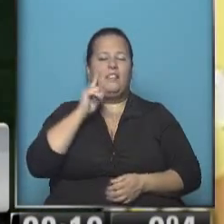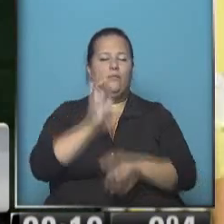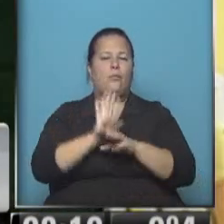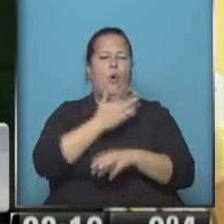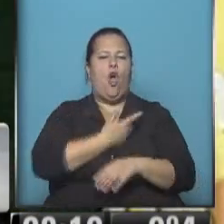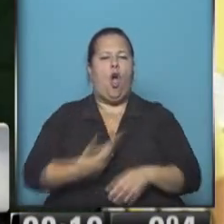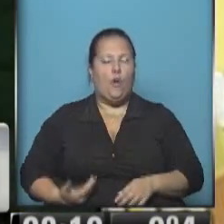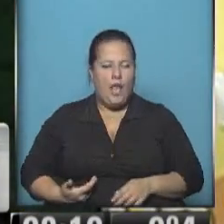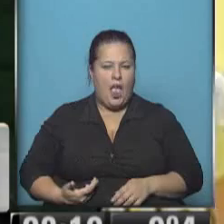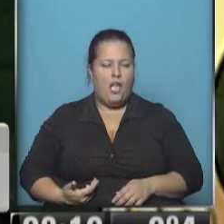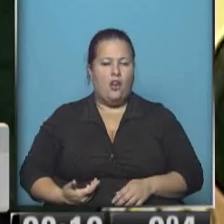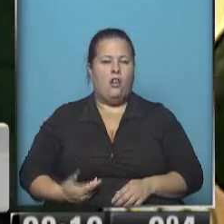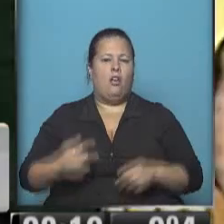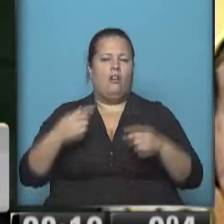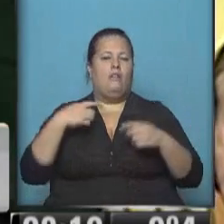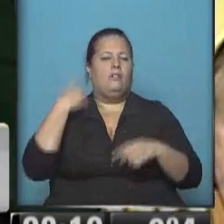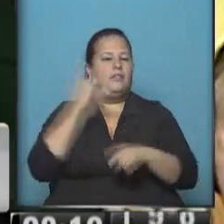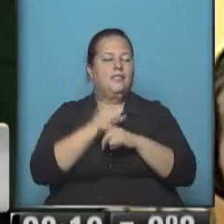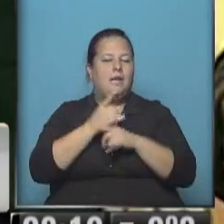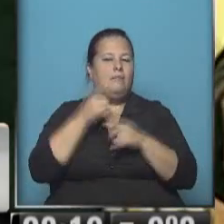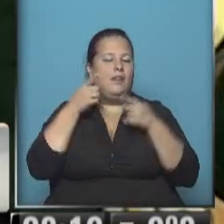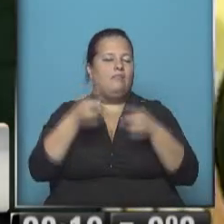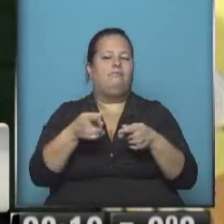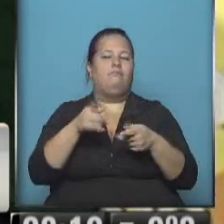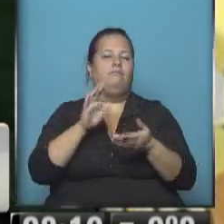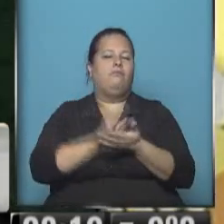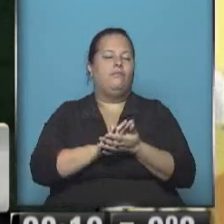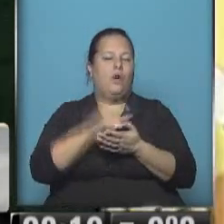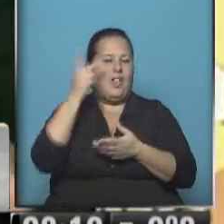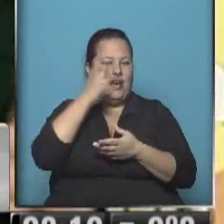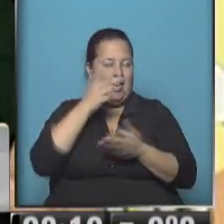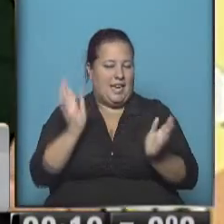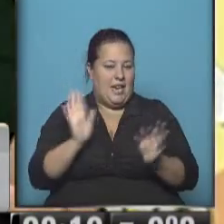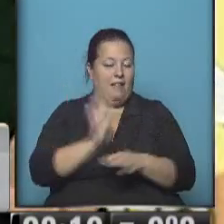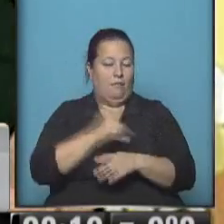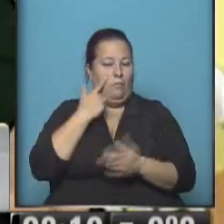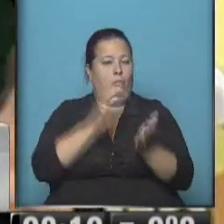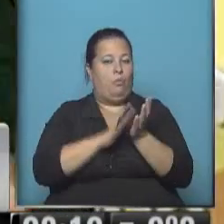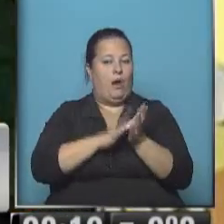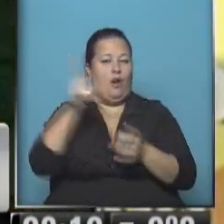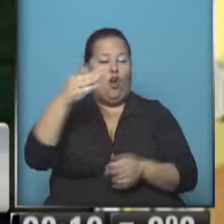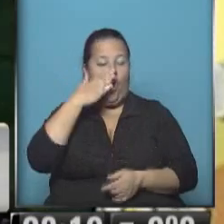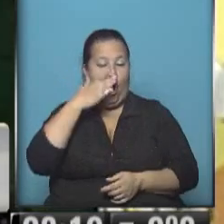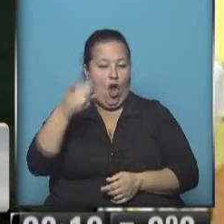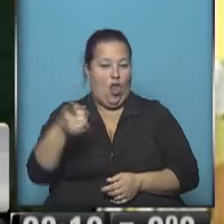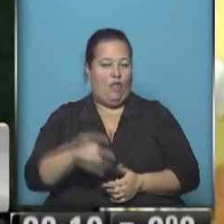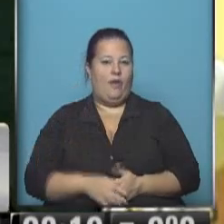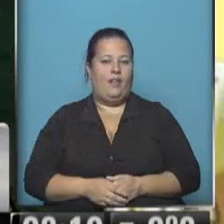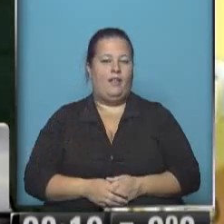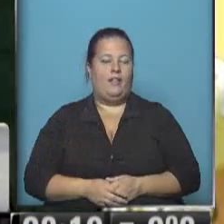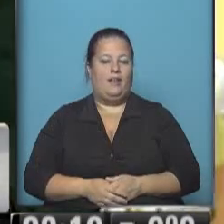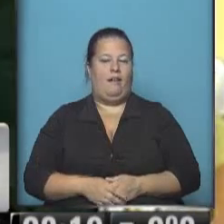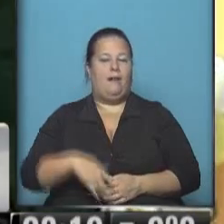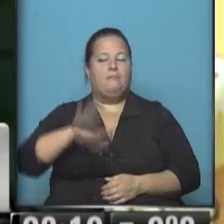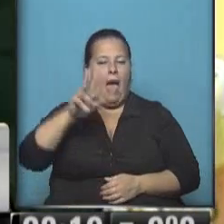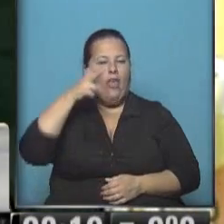gobierno que siempre has antípodas del mismo lo cual demuestra una córdoba que en más